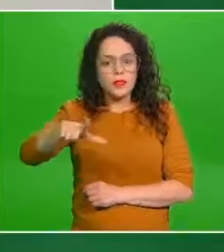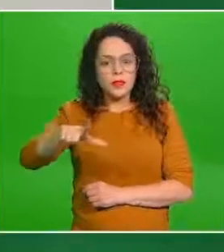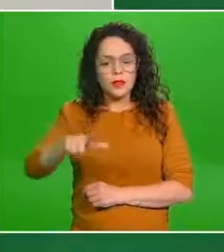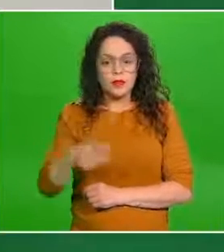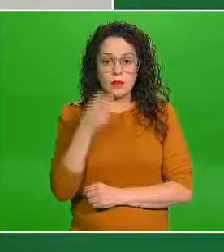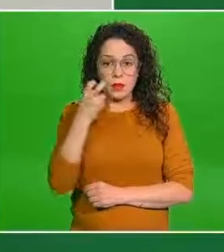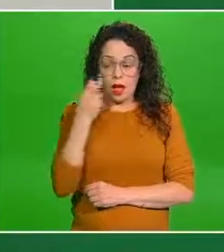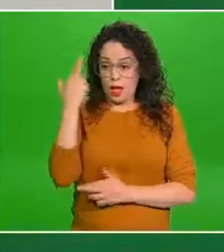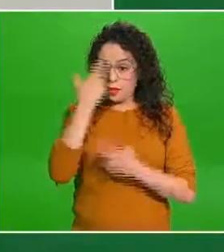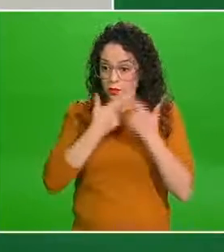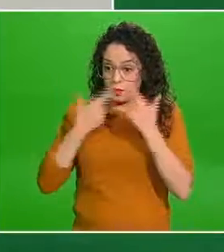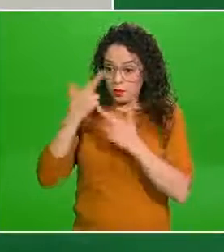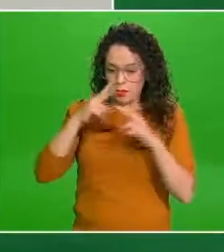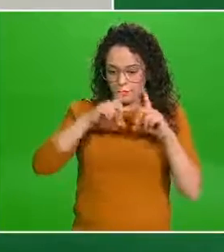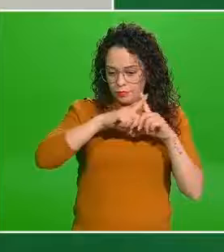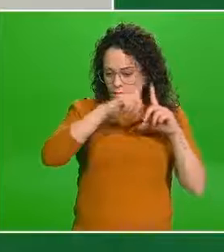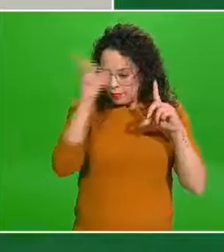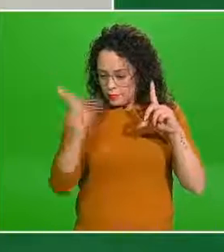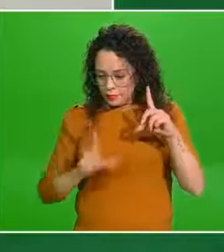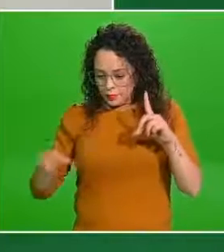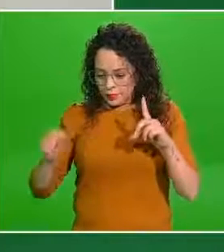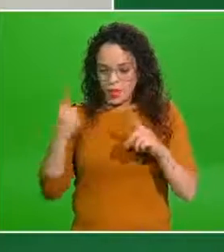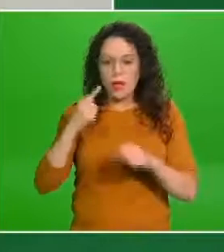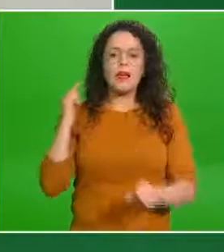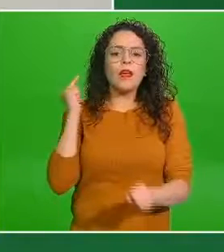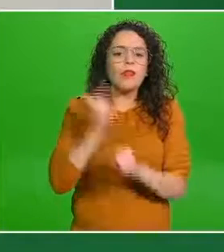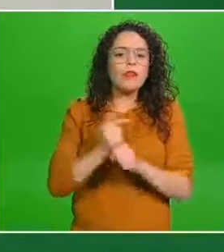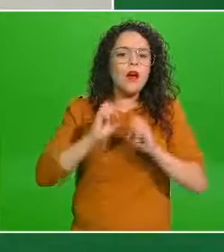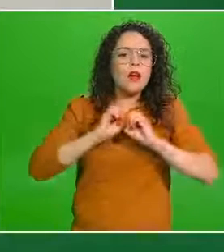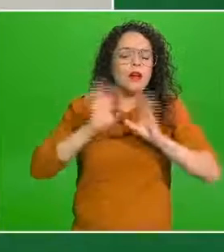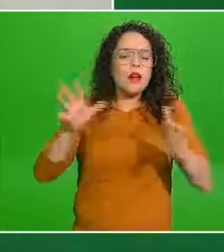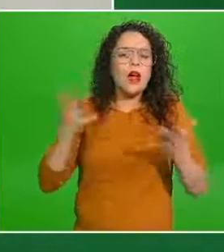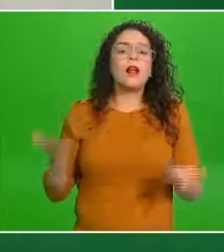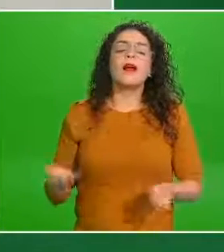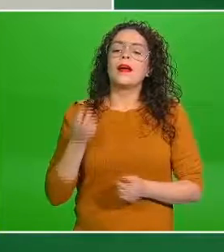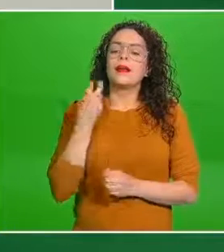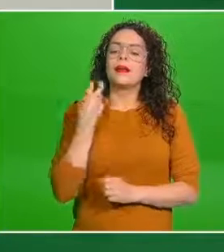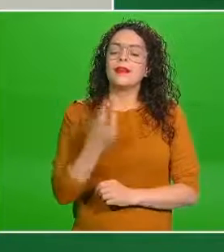media nacional, precisamente lo que estamos viendo es esta